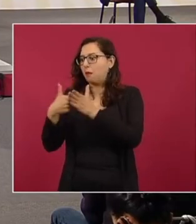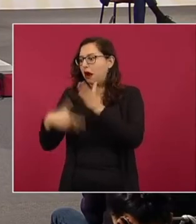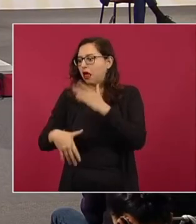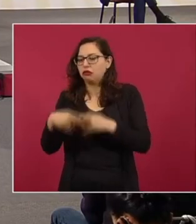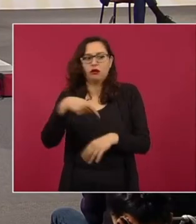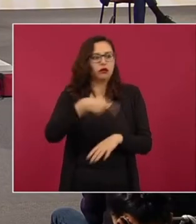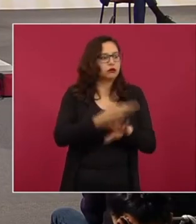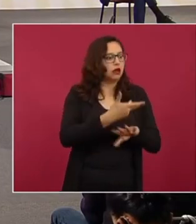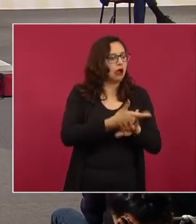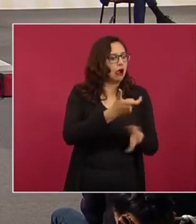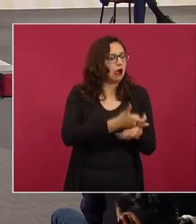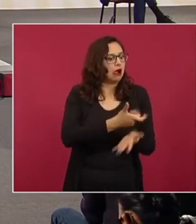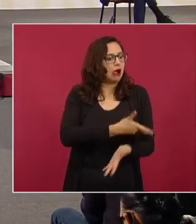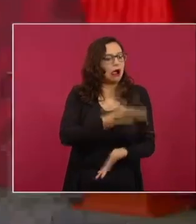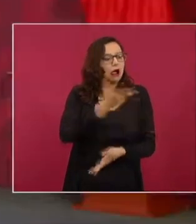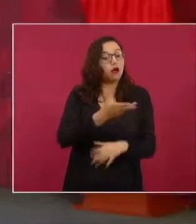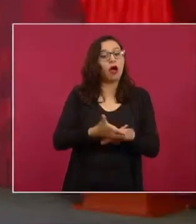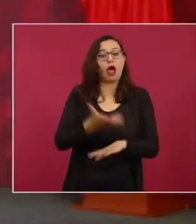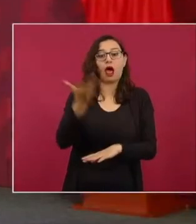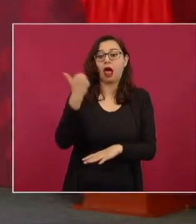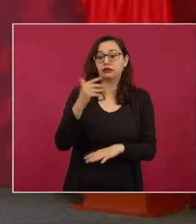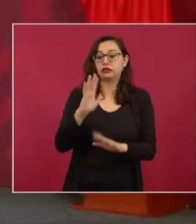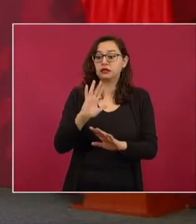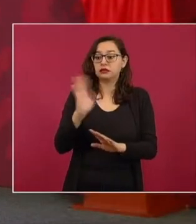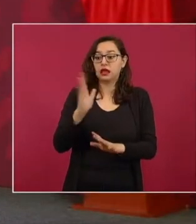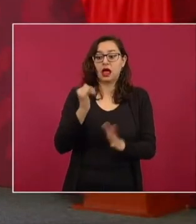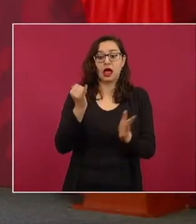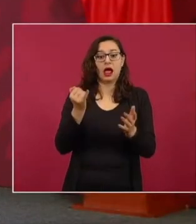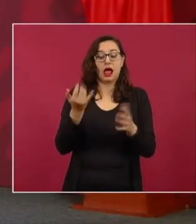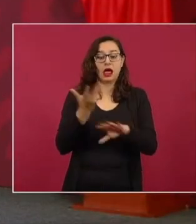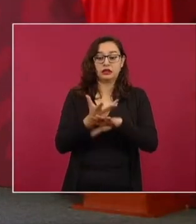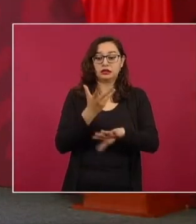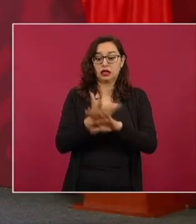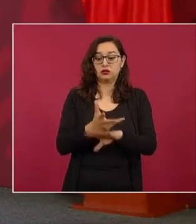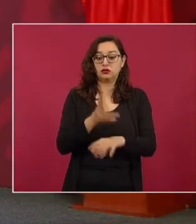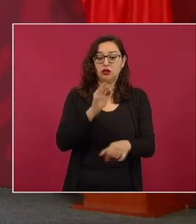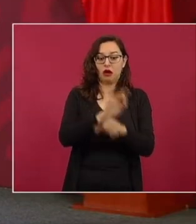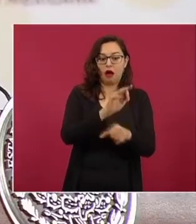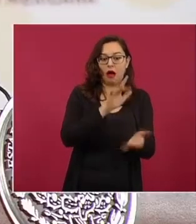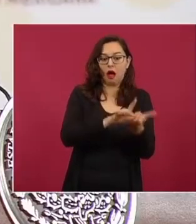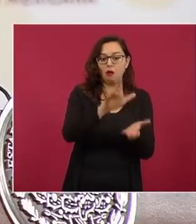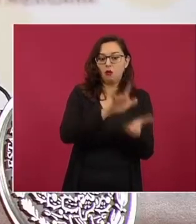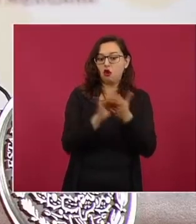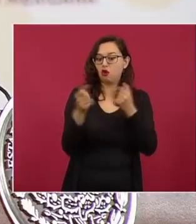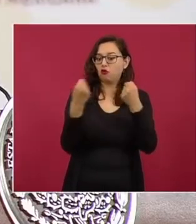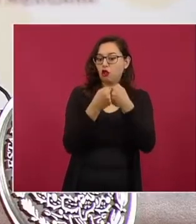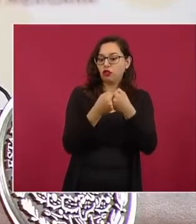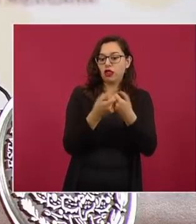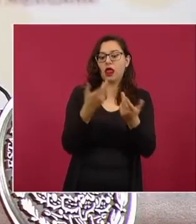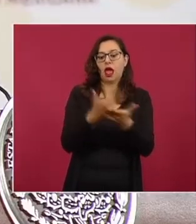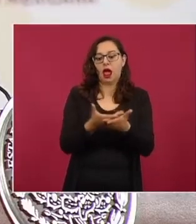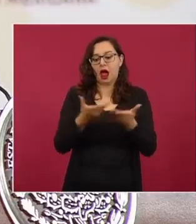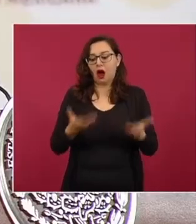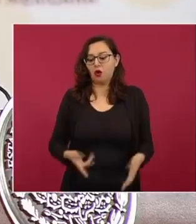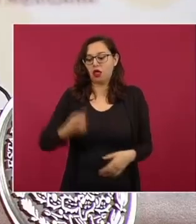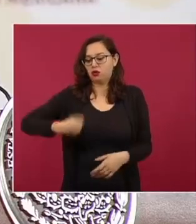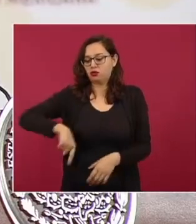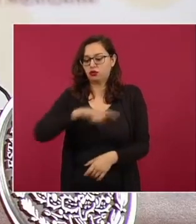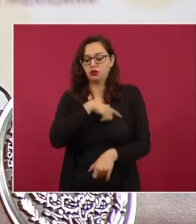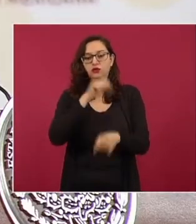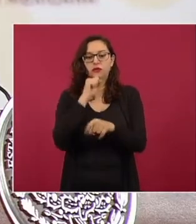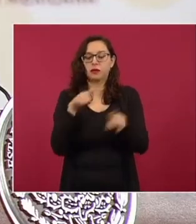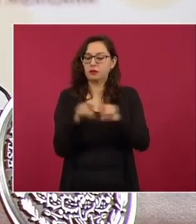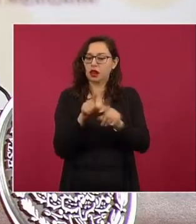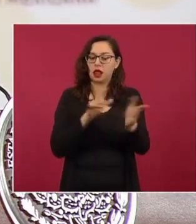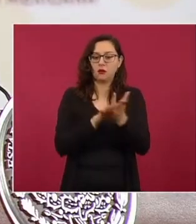Ya había un incentivo especial a la zona fronteriza, ahora es mucho más marcado con este 100% de